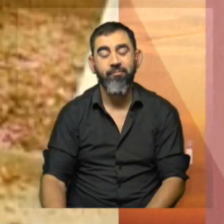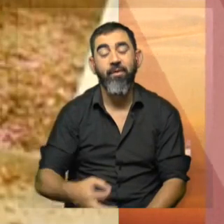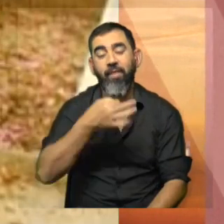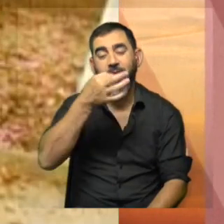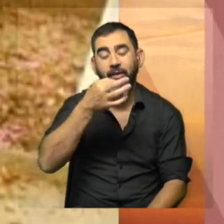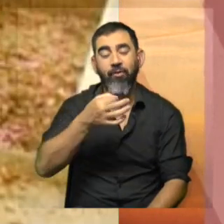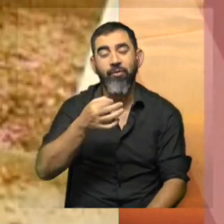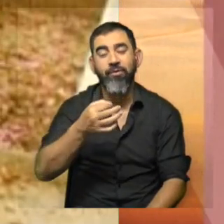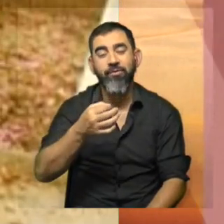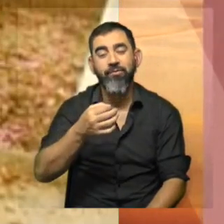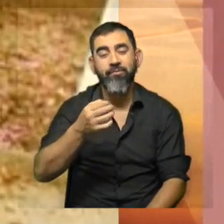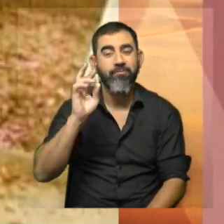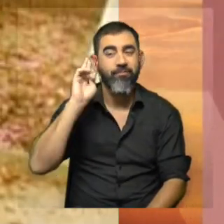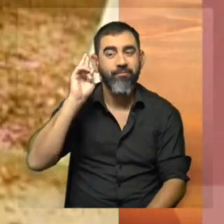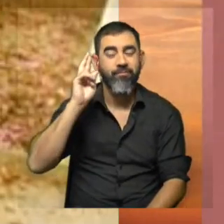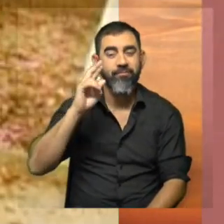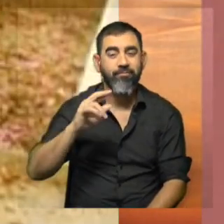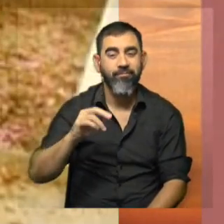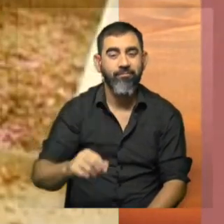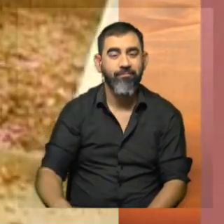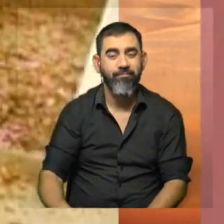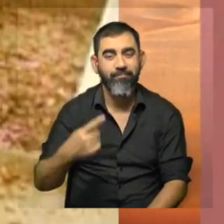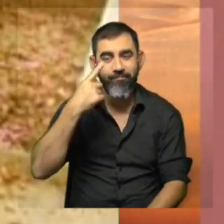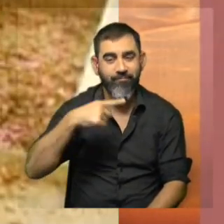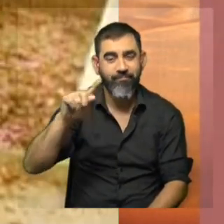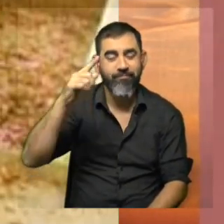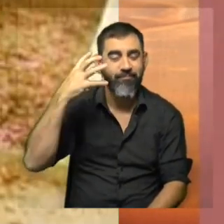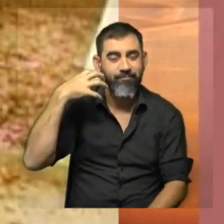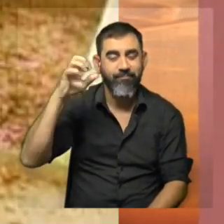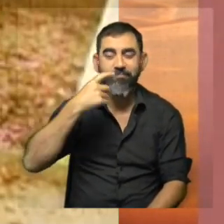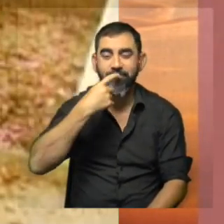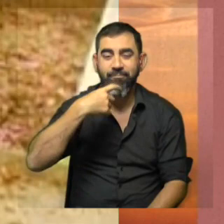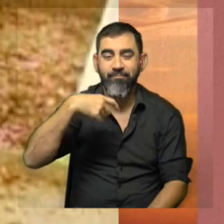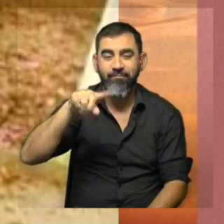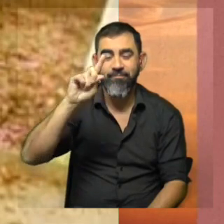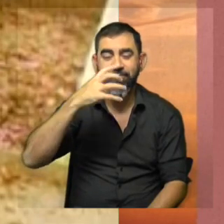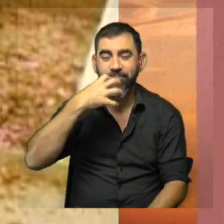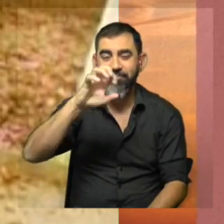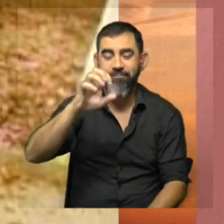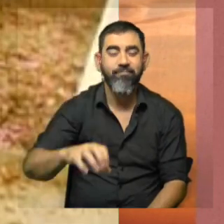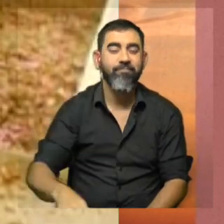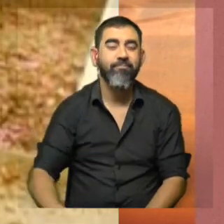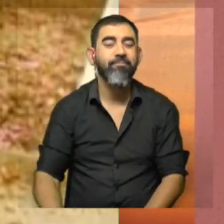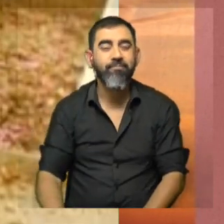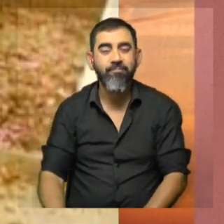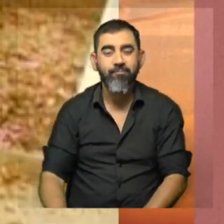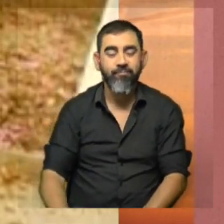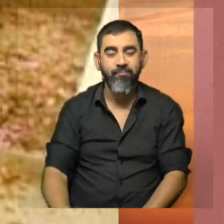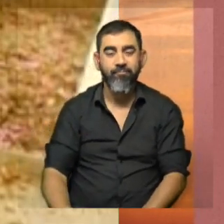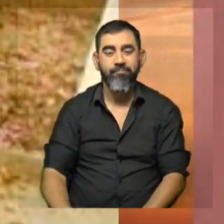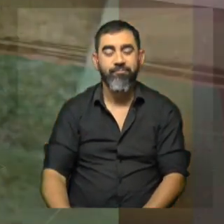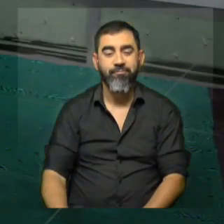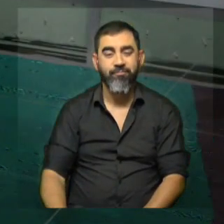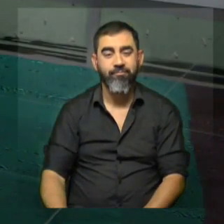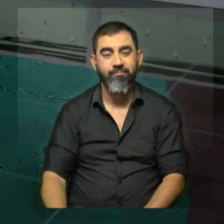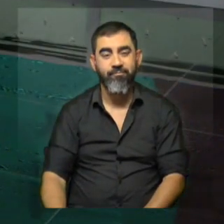Buen día. Poné play. No habla. Ahí. Le cuesta porque tiene delay. Es por el móvil que tiene delay. Lo que es importante,